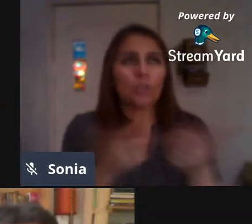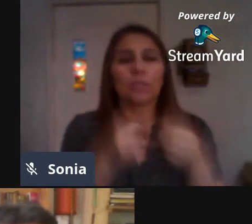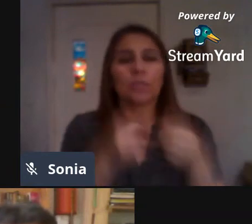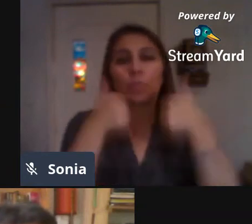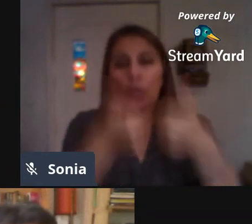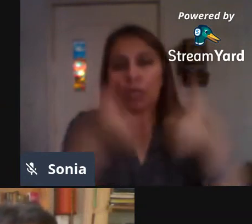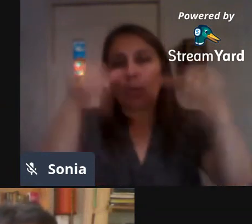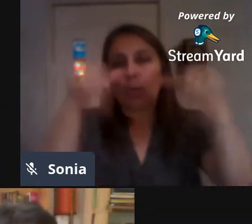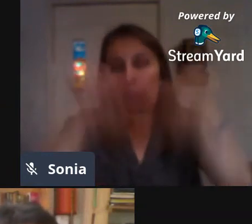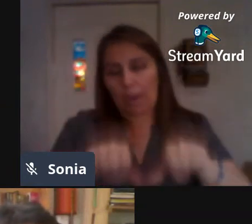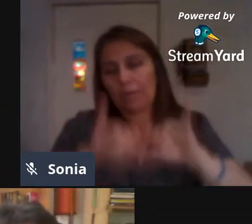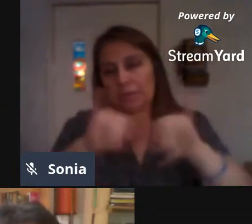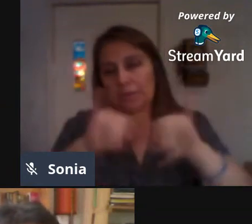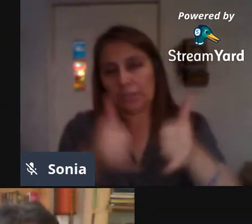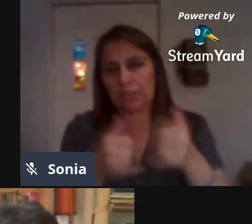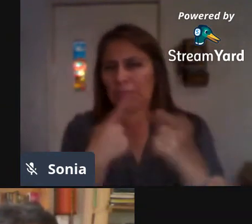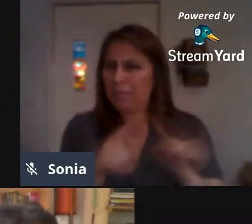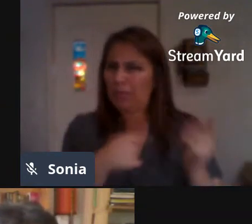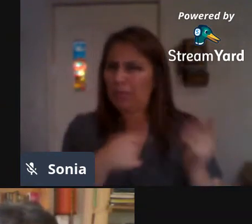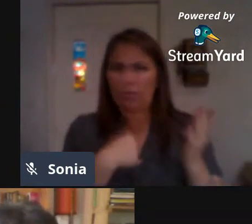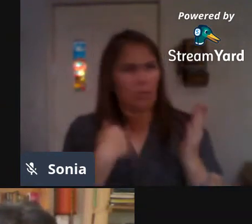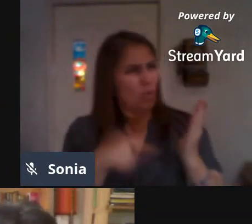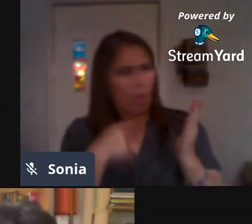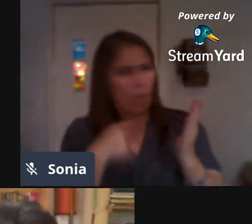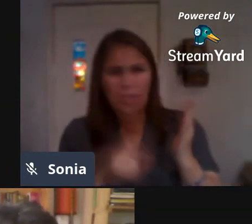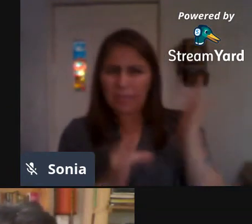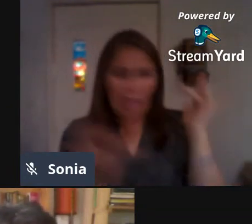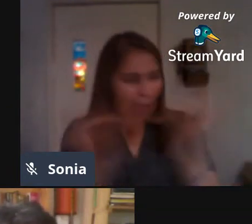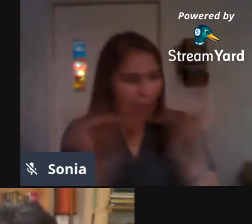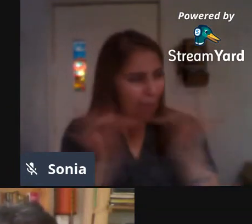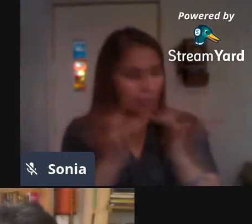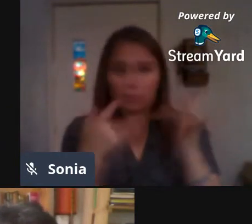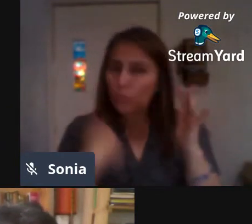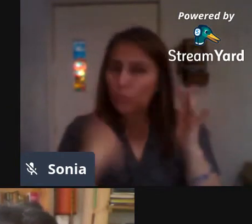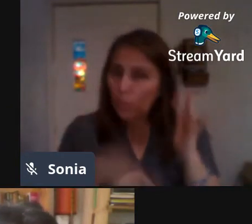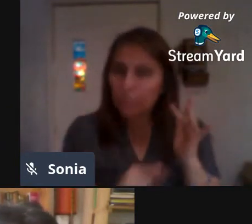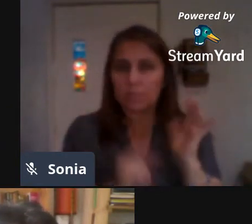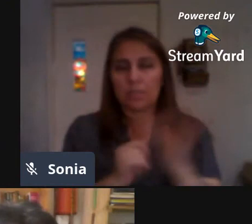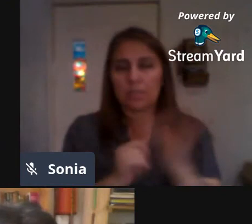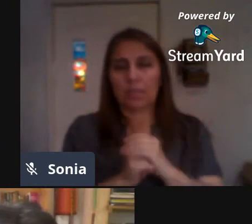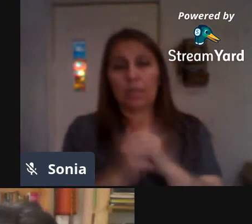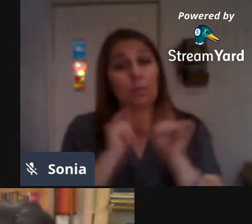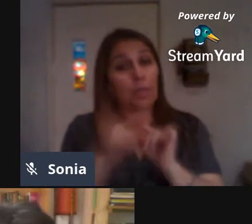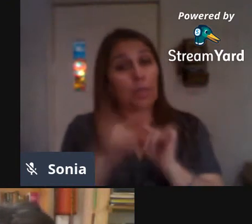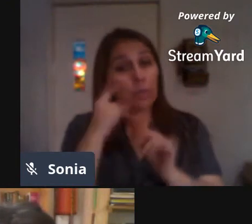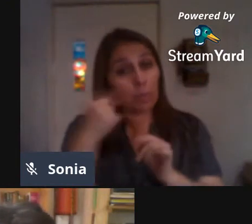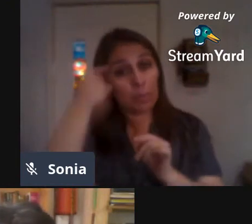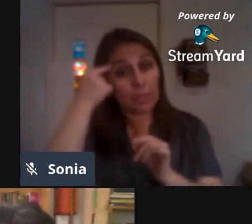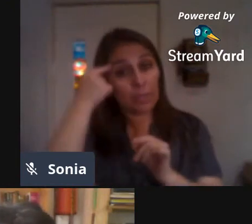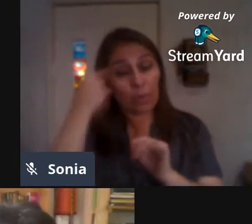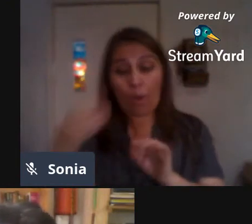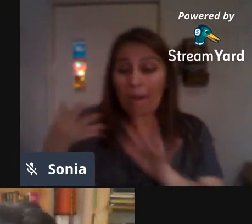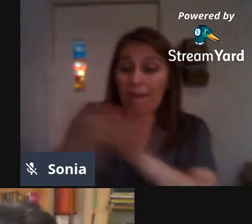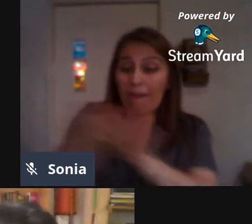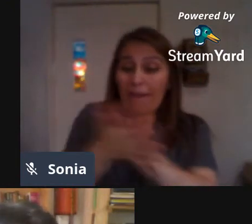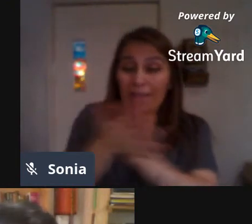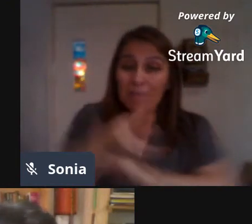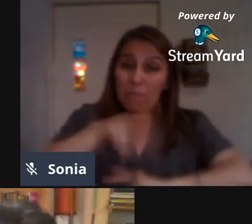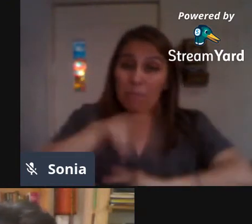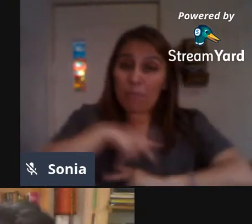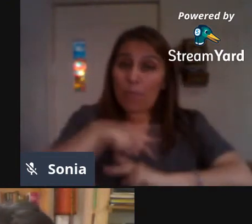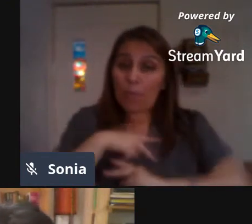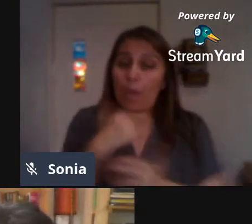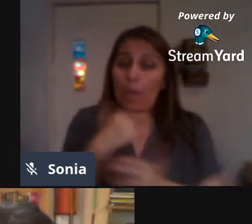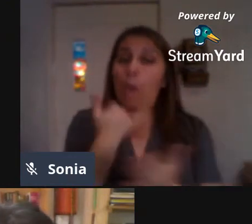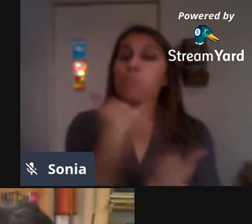dicen que no es como lo lo adecuado lo correcto pero yo sí pienso que esa voz narrativa propia siempre está ahí incluso uno pone mucho